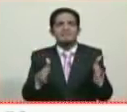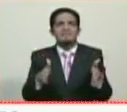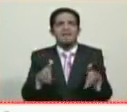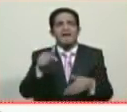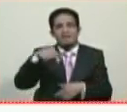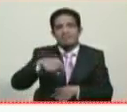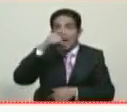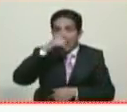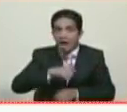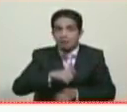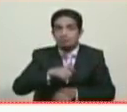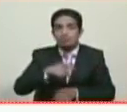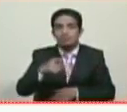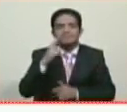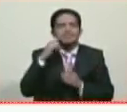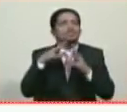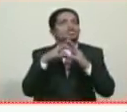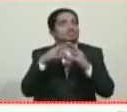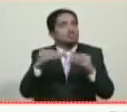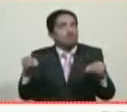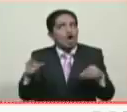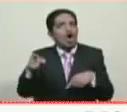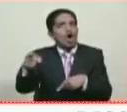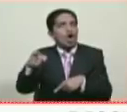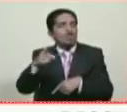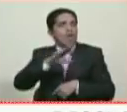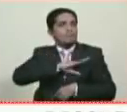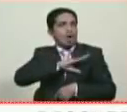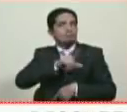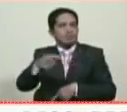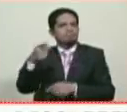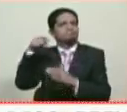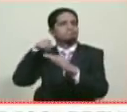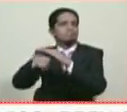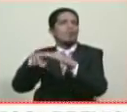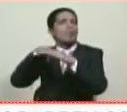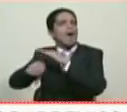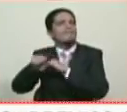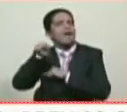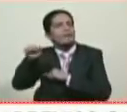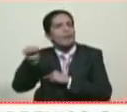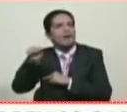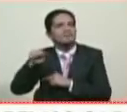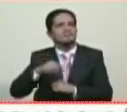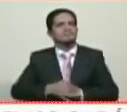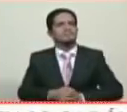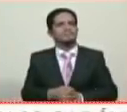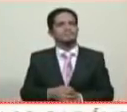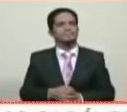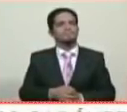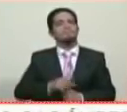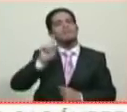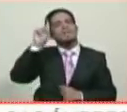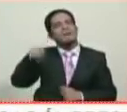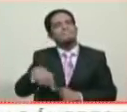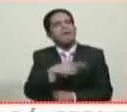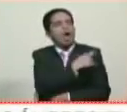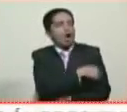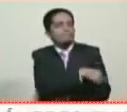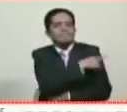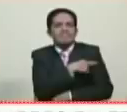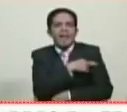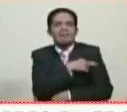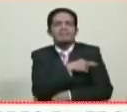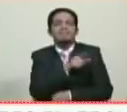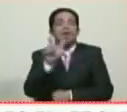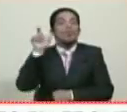trimestre, tenía todos los equipamientos, se encontraban en esos almacenes. Al igual que el hospital de San Juan de los